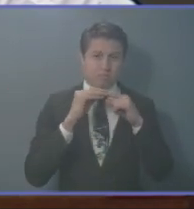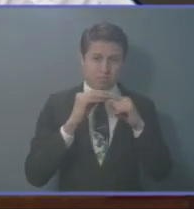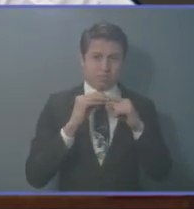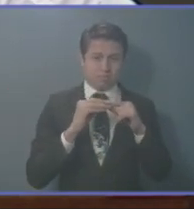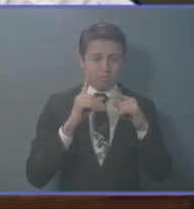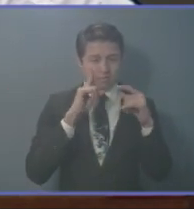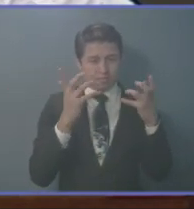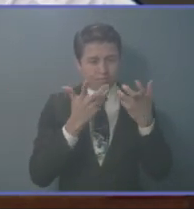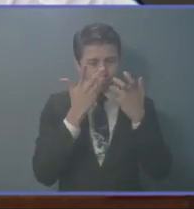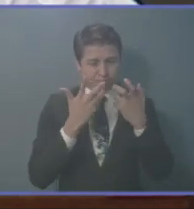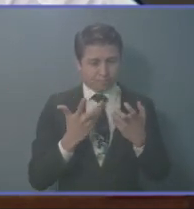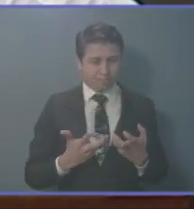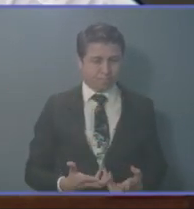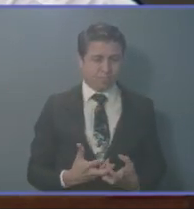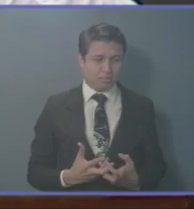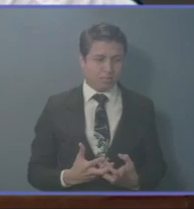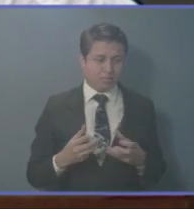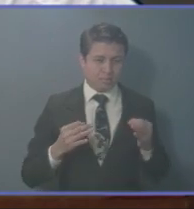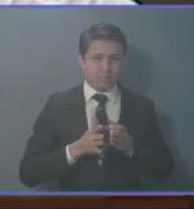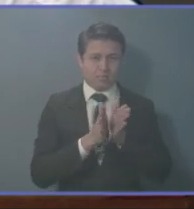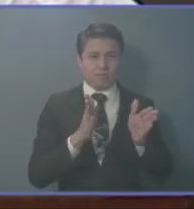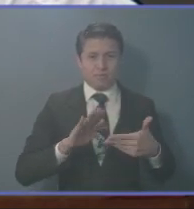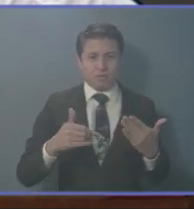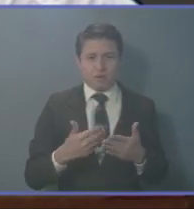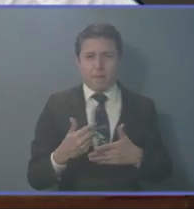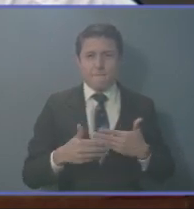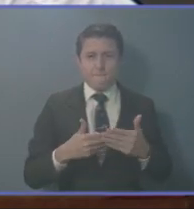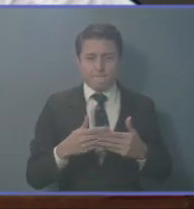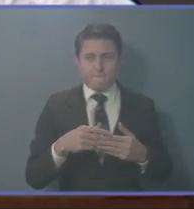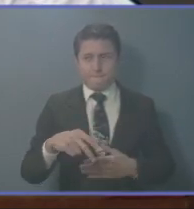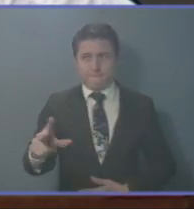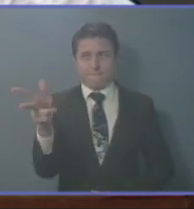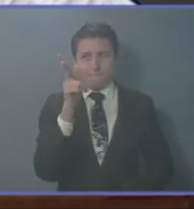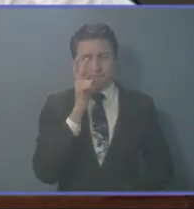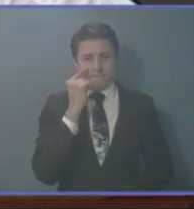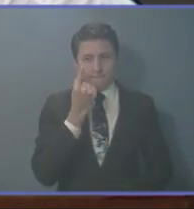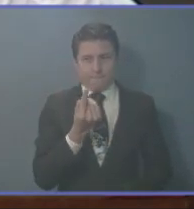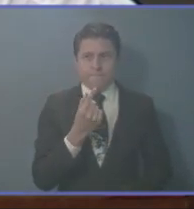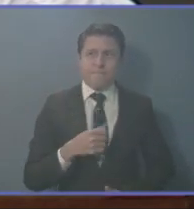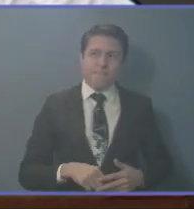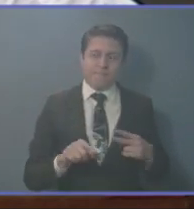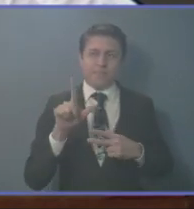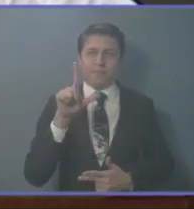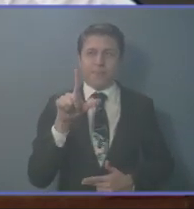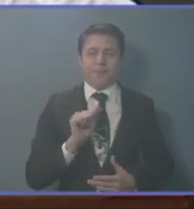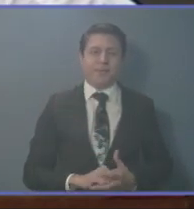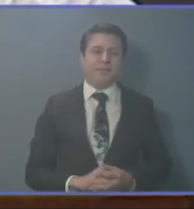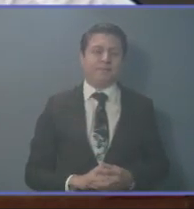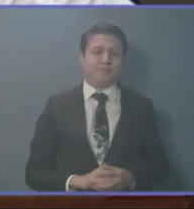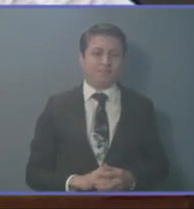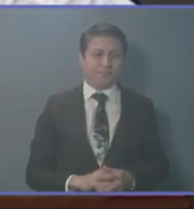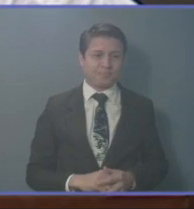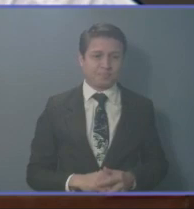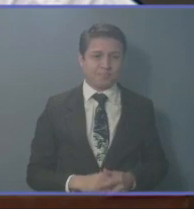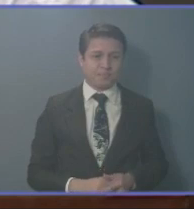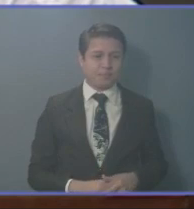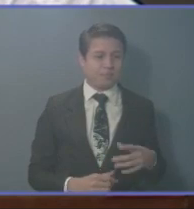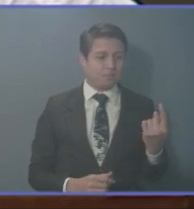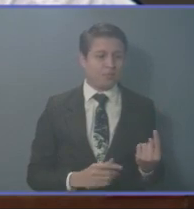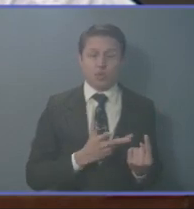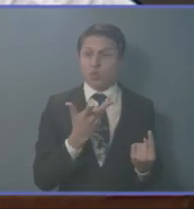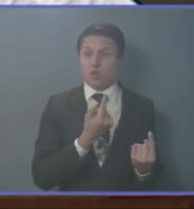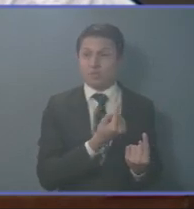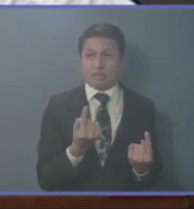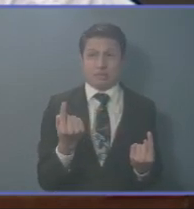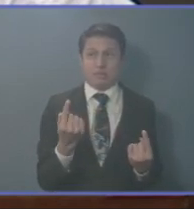diagnóstico de un paciente y generalmente proporcionan imágenes. L. Población expuesta y susceptible, todas las